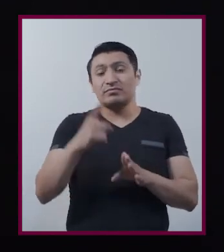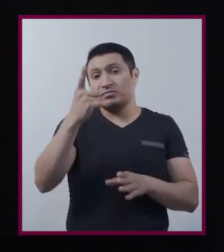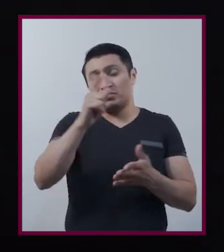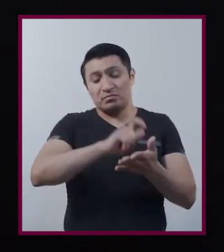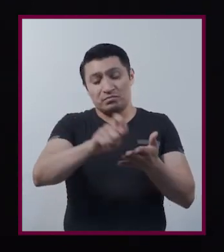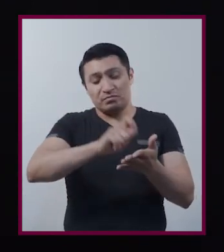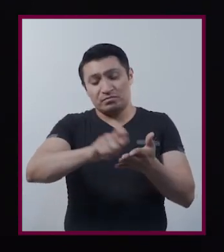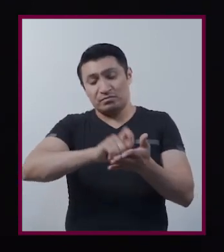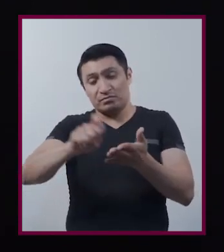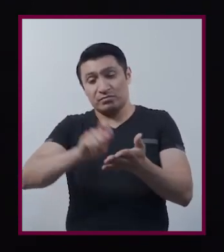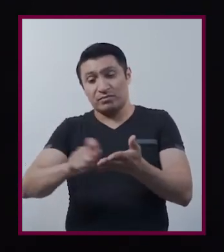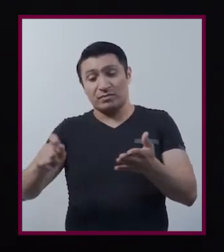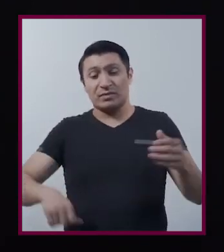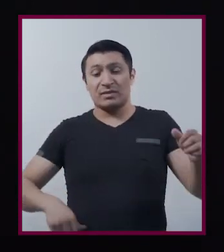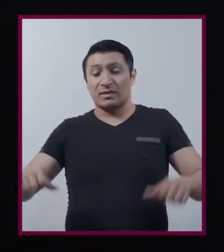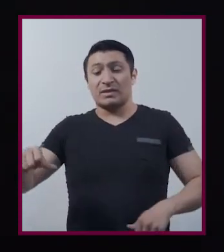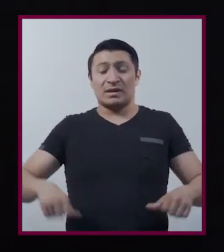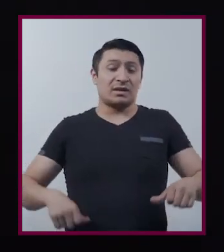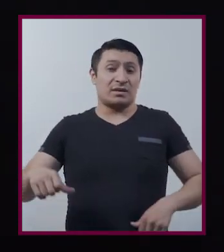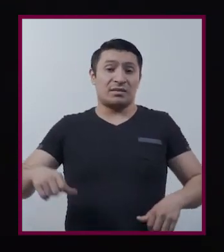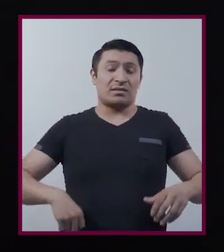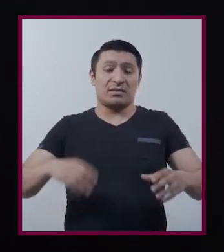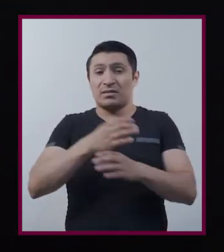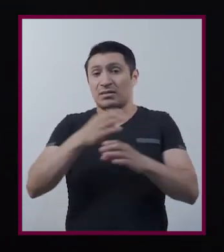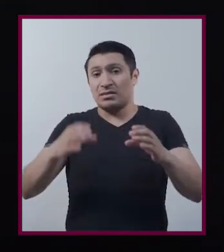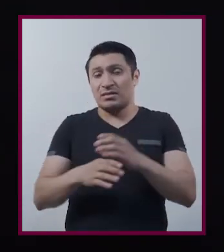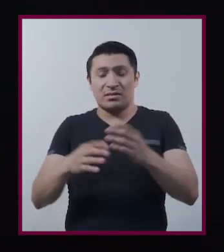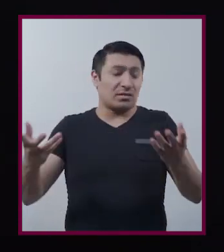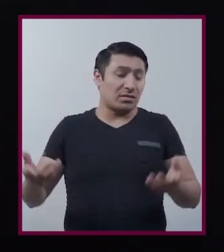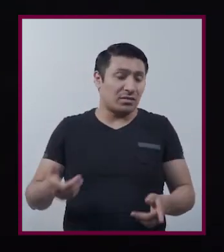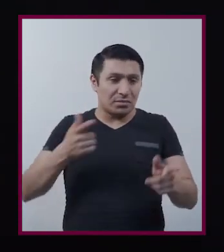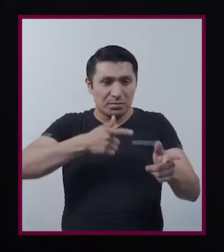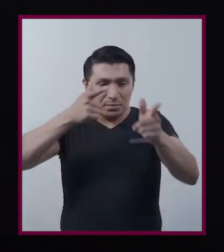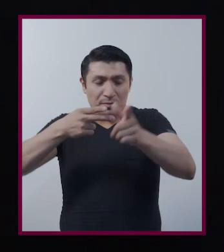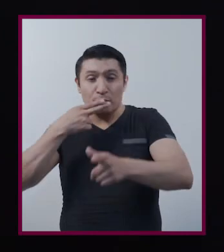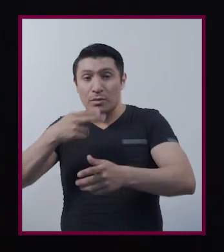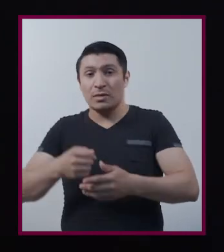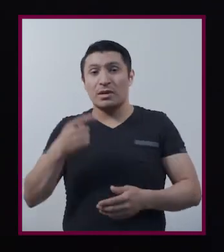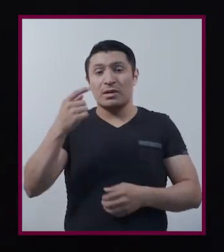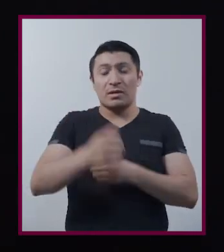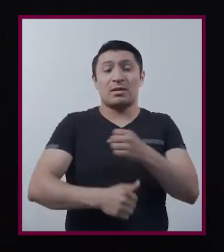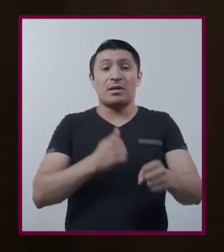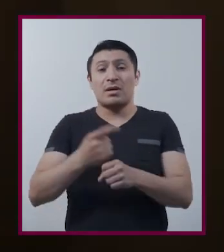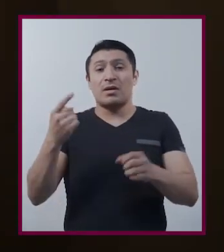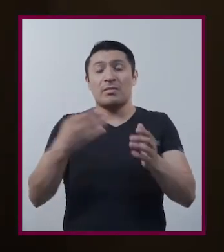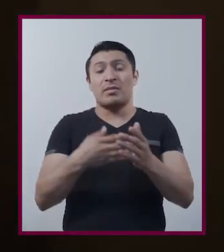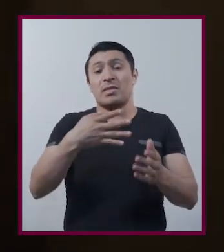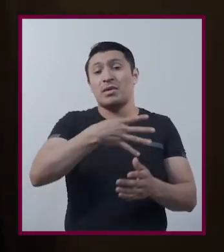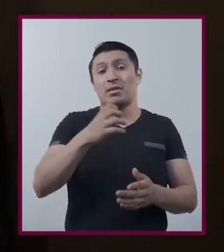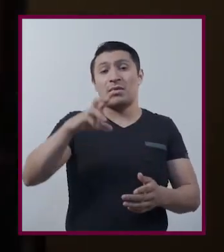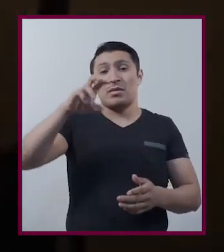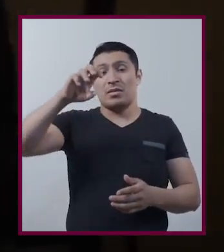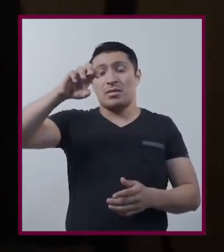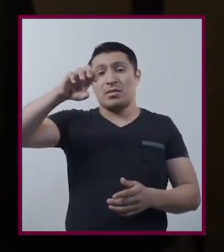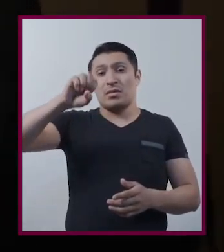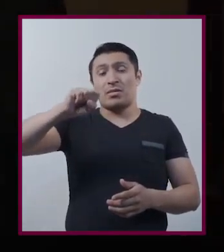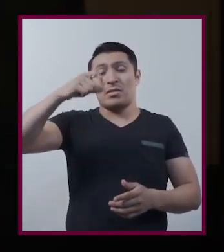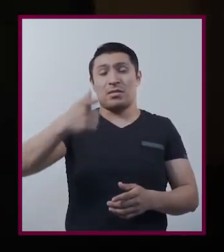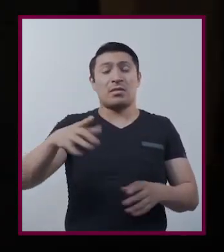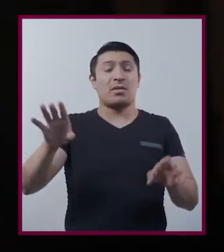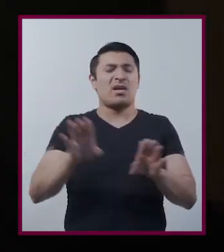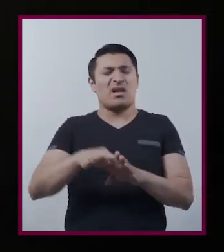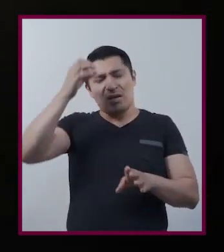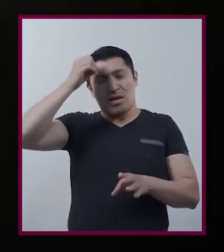como si se tratase de uno solo, describen las acciones y objetos que dieron vida al suceso. Año del 67. ¿Cómo lo